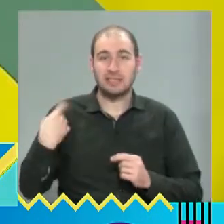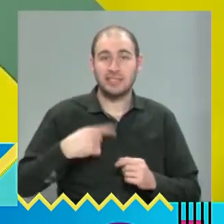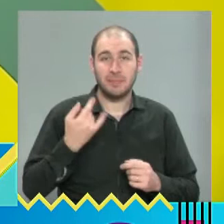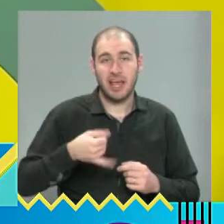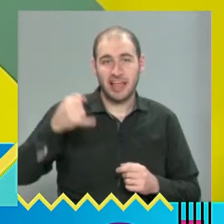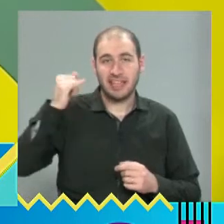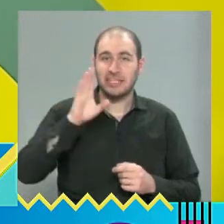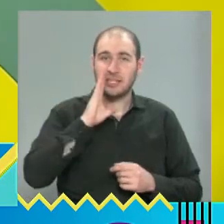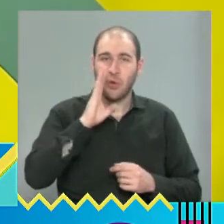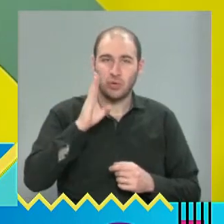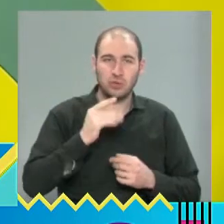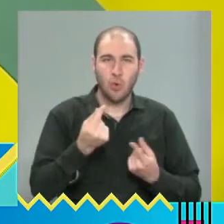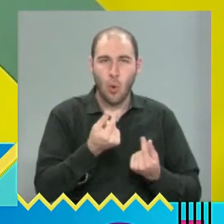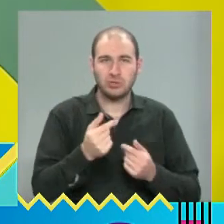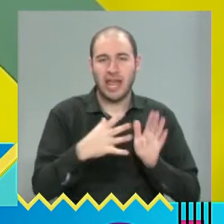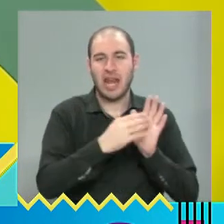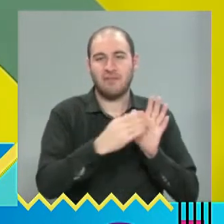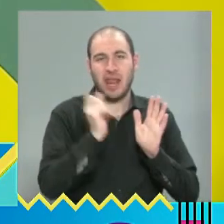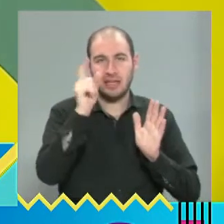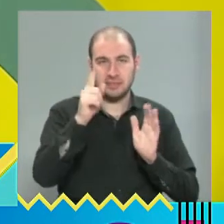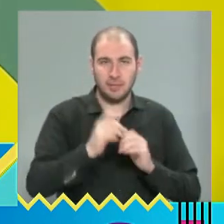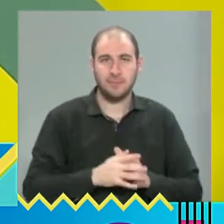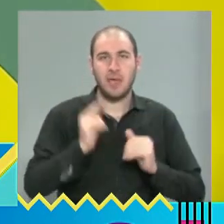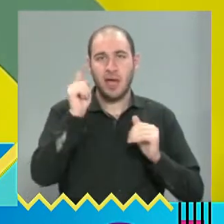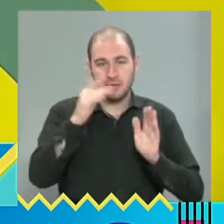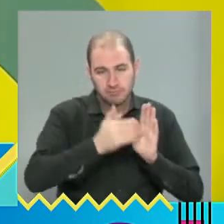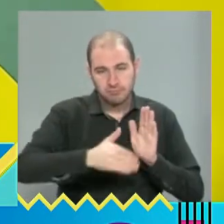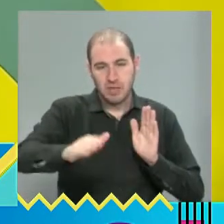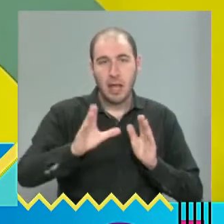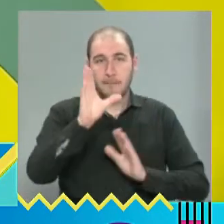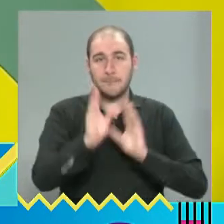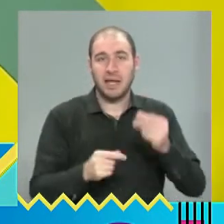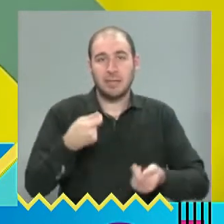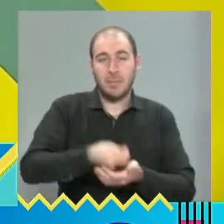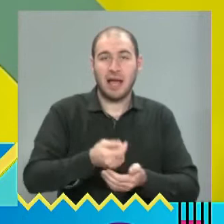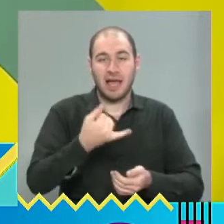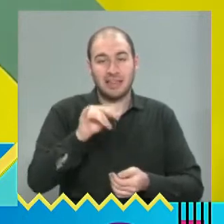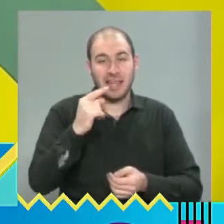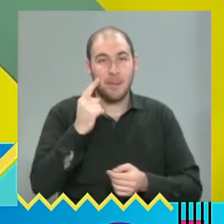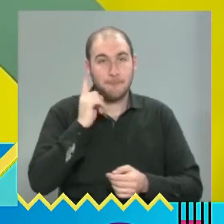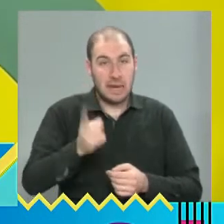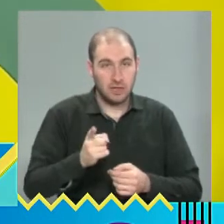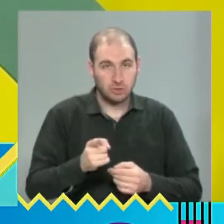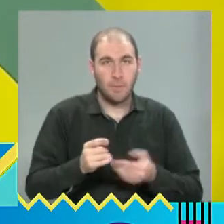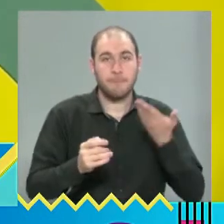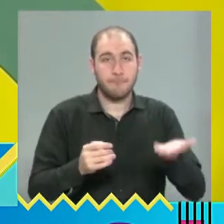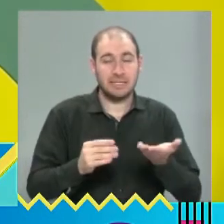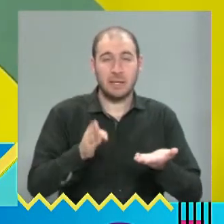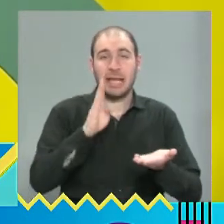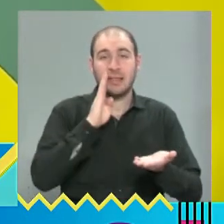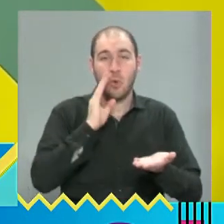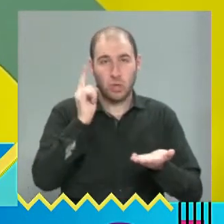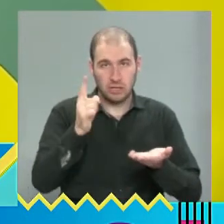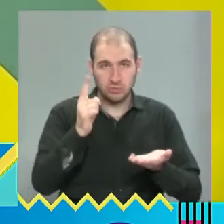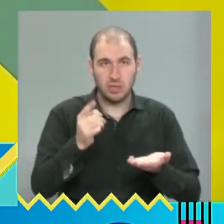tasa de interés de Estados Unidos se utiliza como referencia. A partir de ahí los países pagan su tasa de riesgo. Se toma como base el bono de Estados